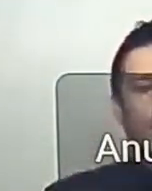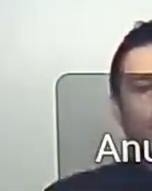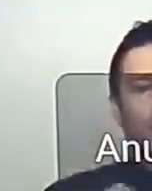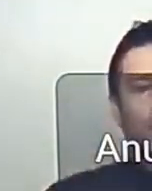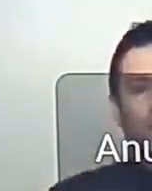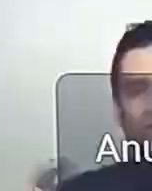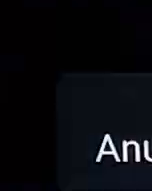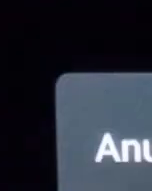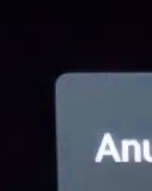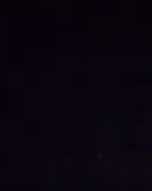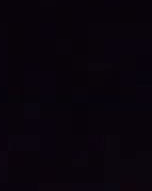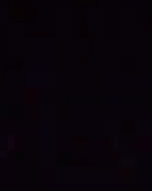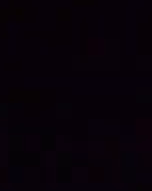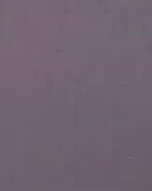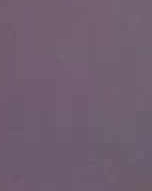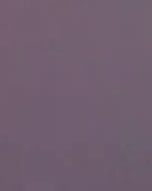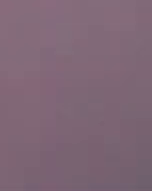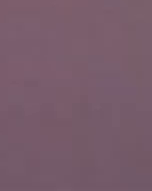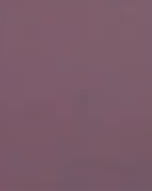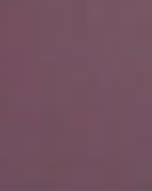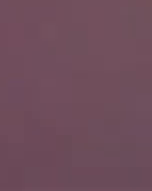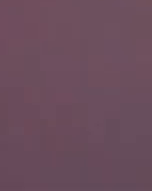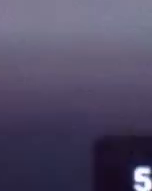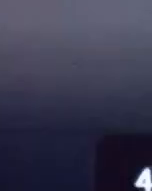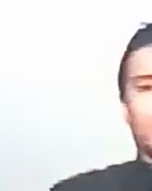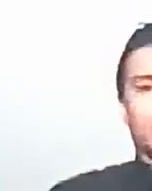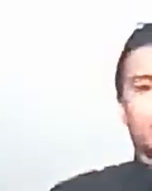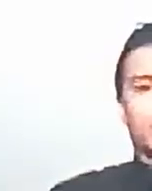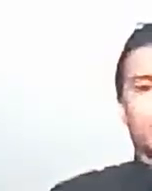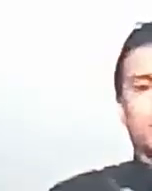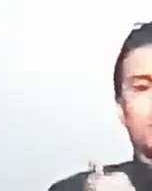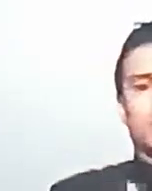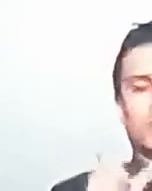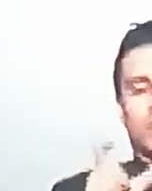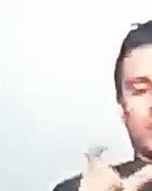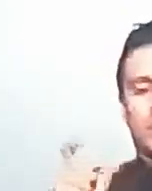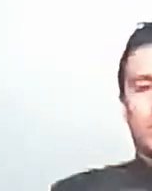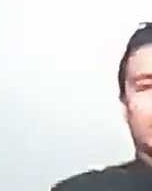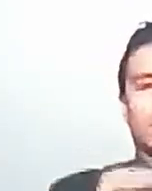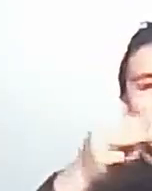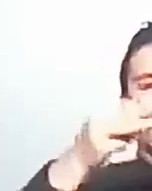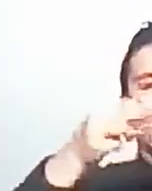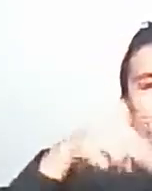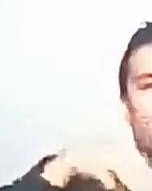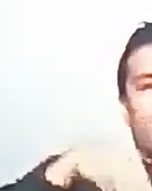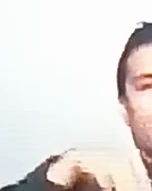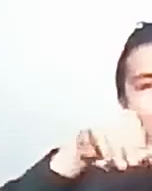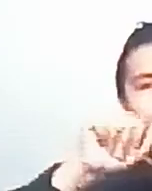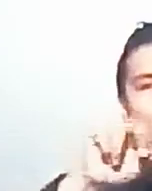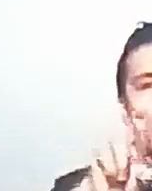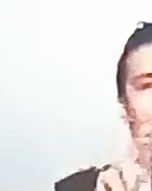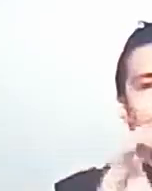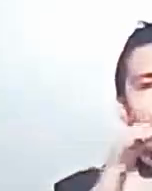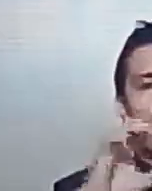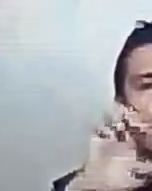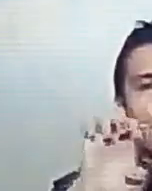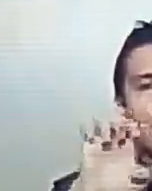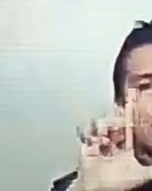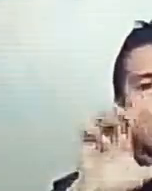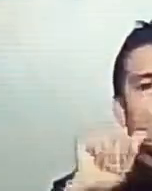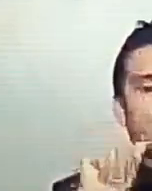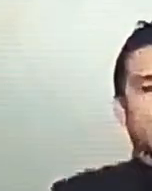Conectando Vidas. You got it started. Aguiñaga, tiene 60 segundos, doctora. Corre su tiempo.